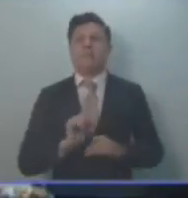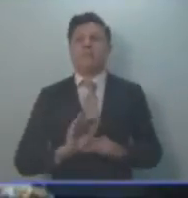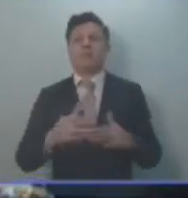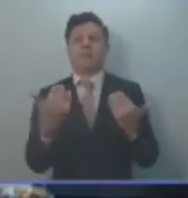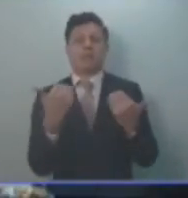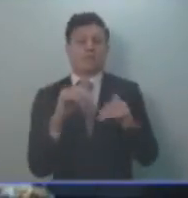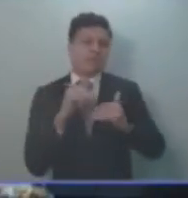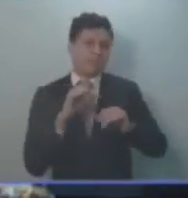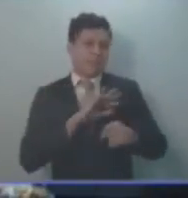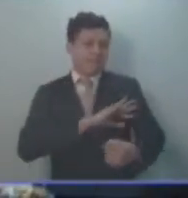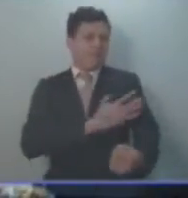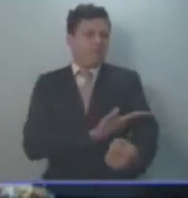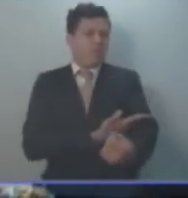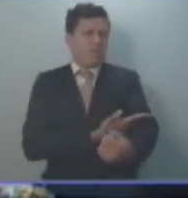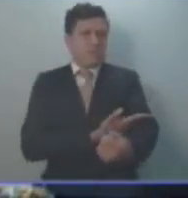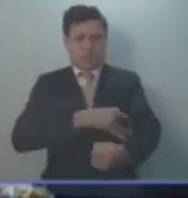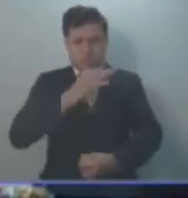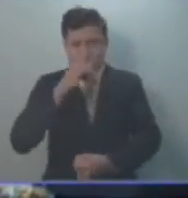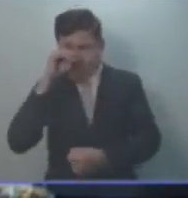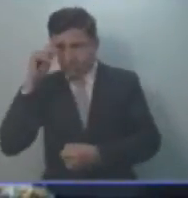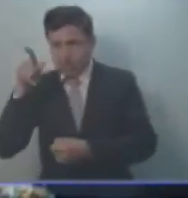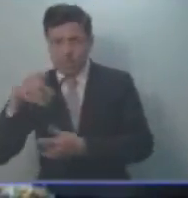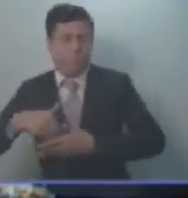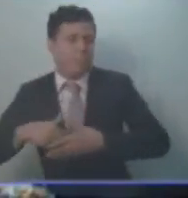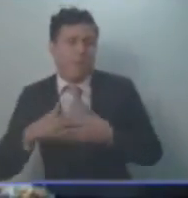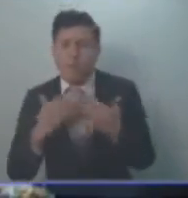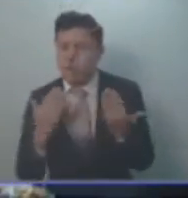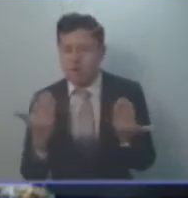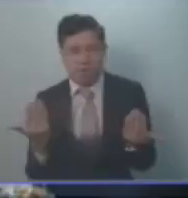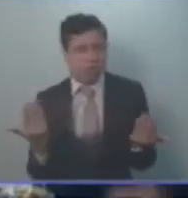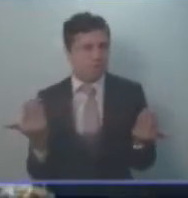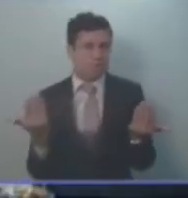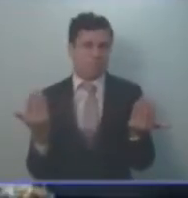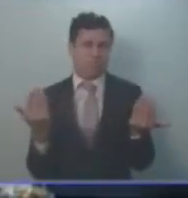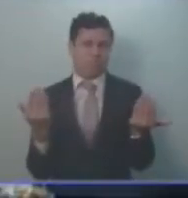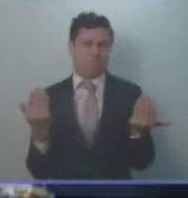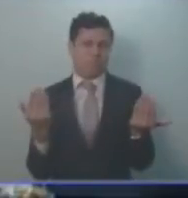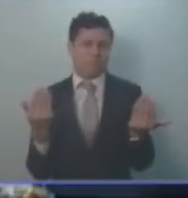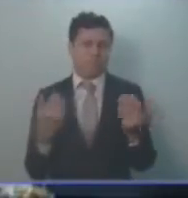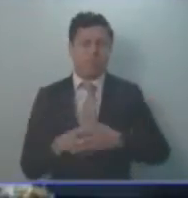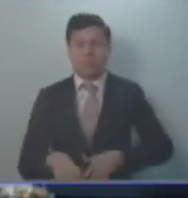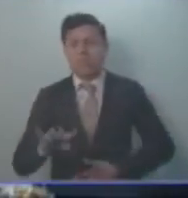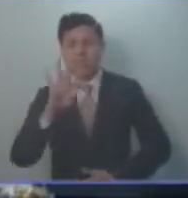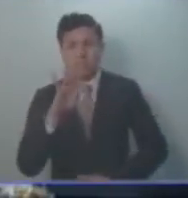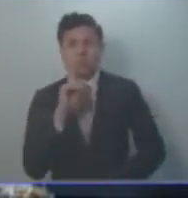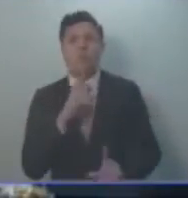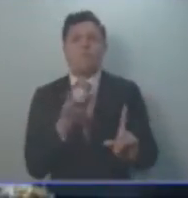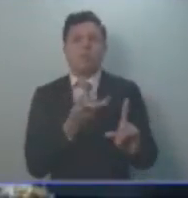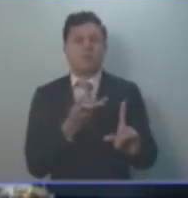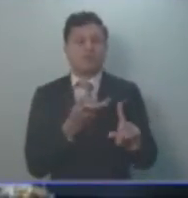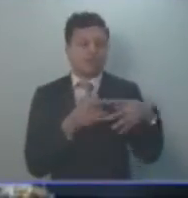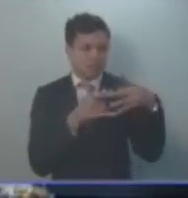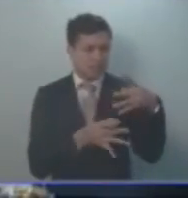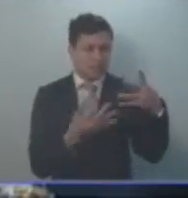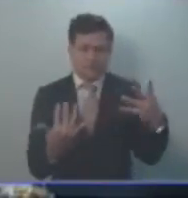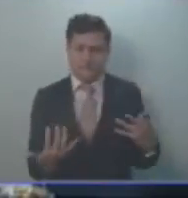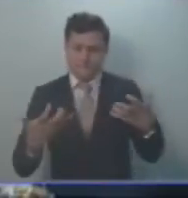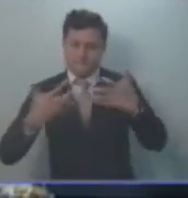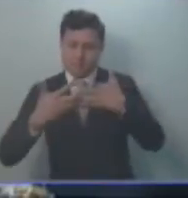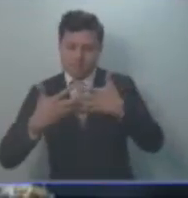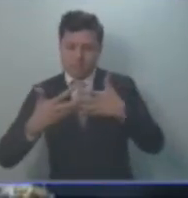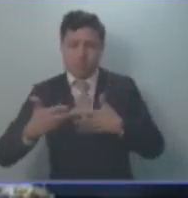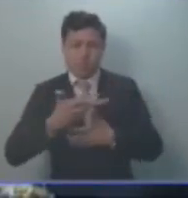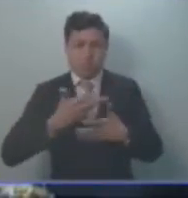su fuerza y capacidad laboral. 4. Que con el fin de armonizar las distintas